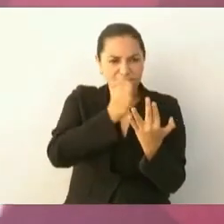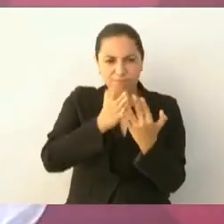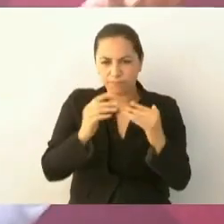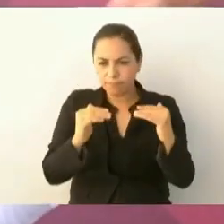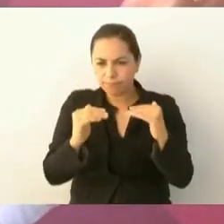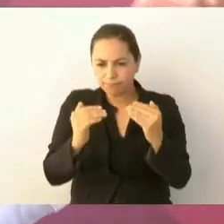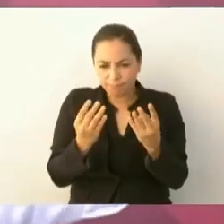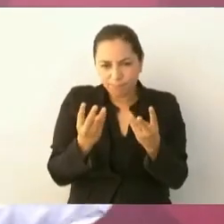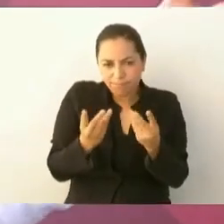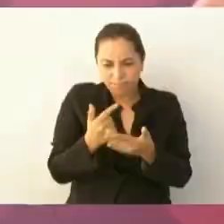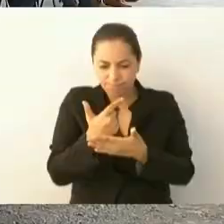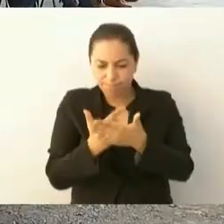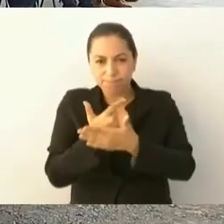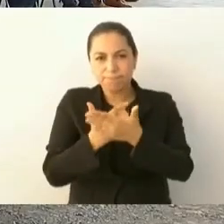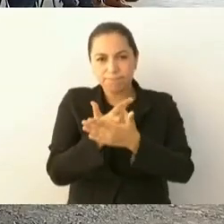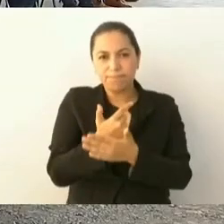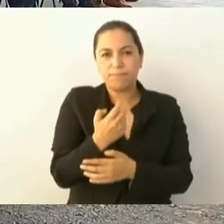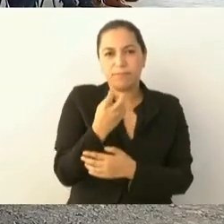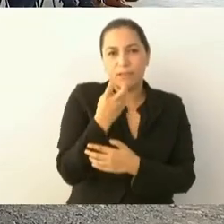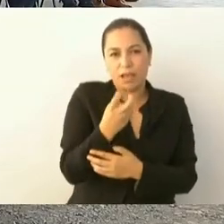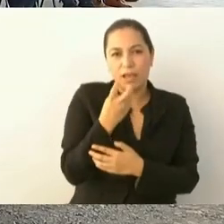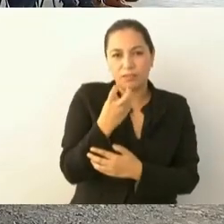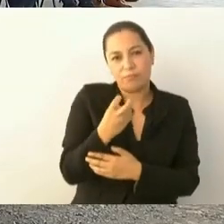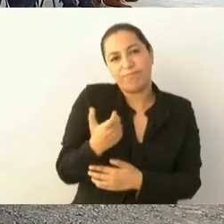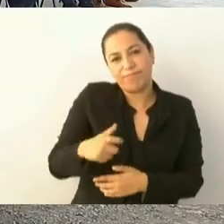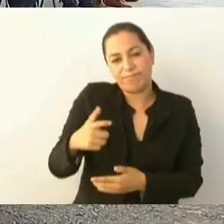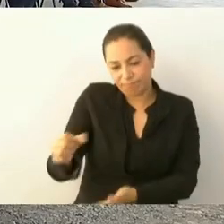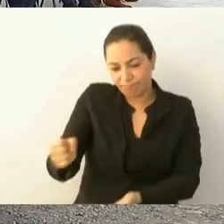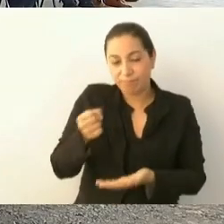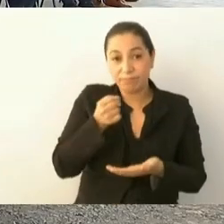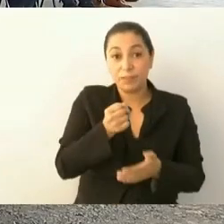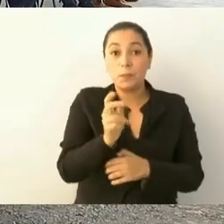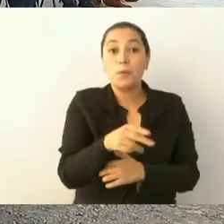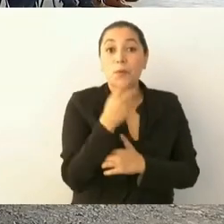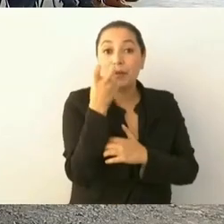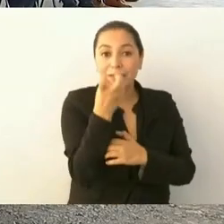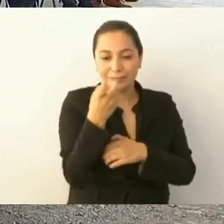Por eso también lo de los aumentos a los salarios.